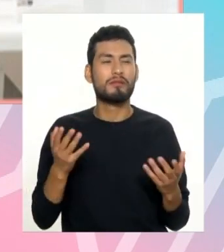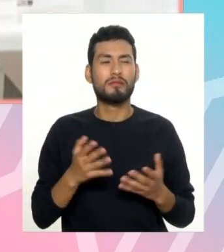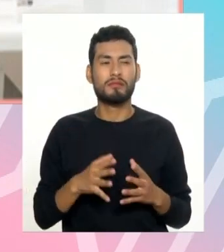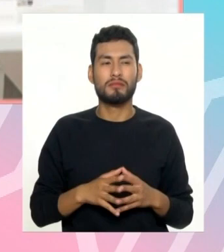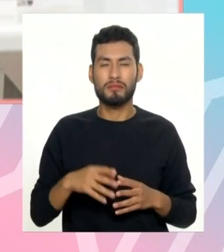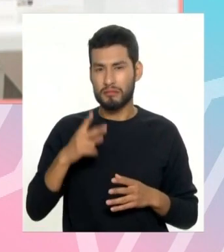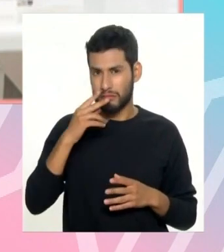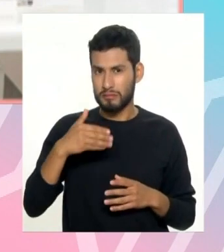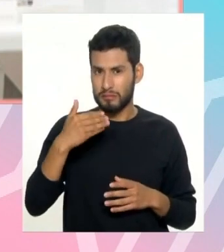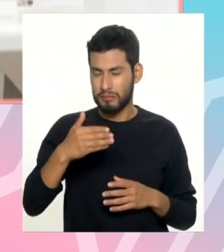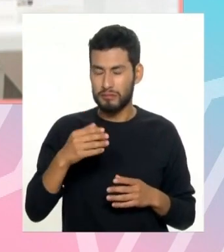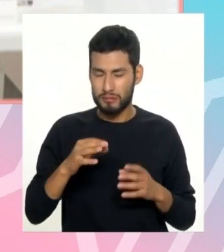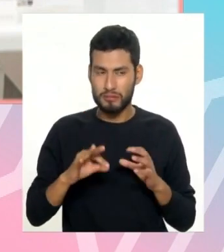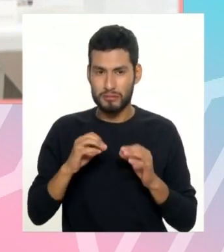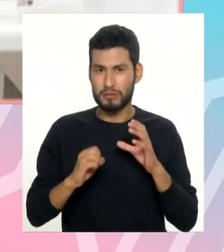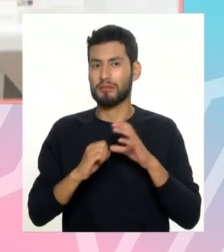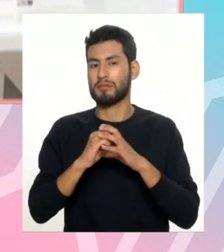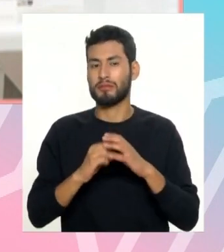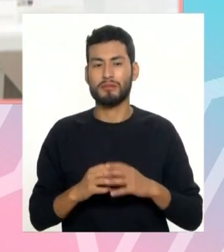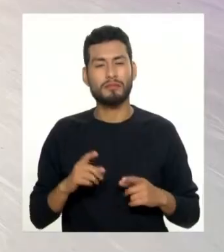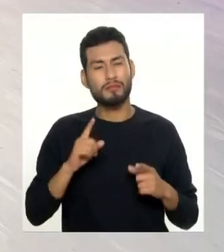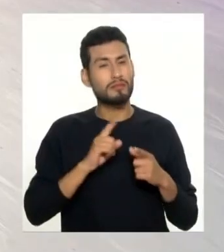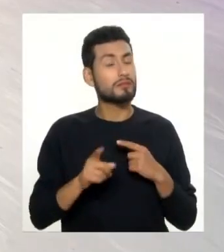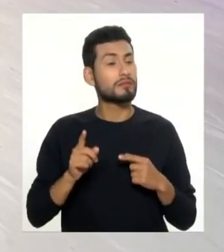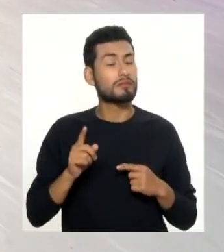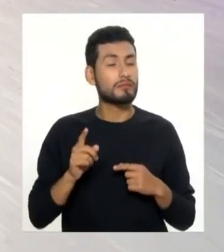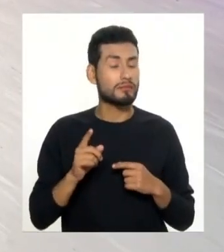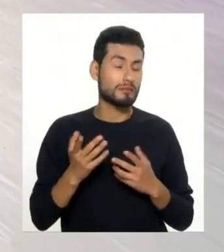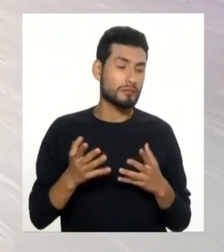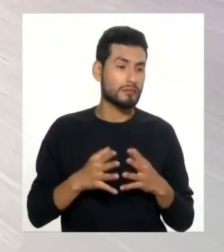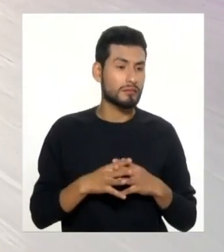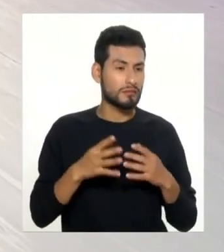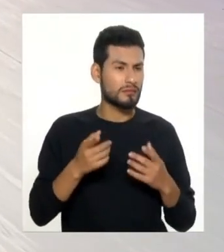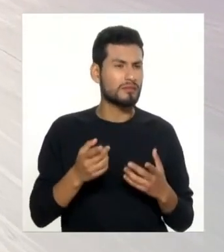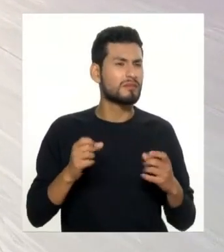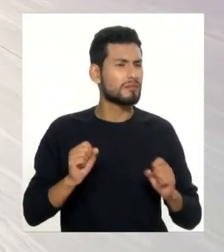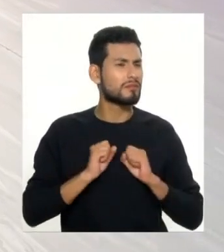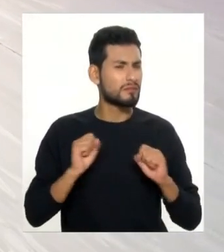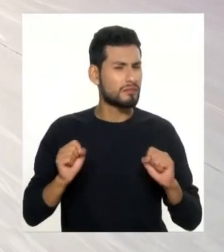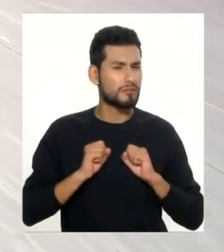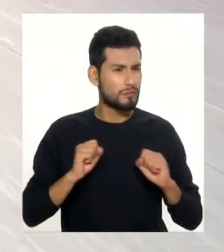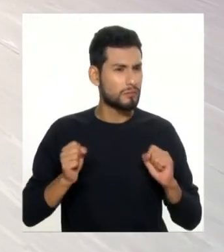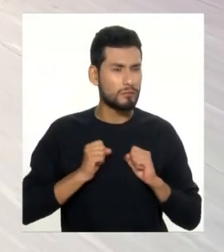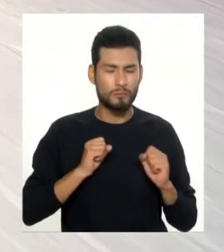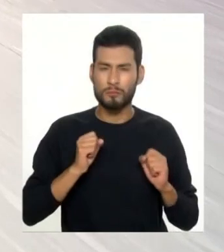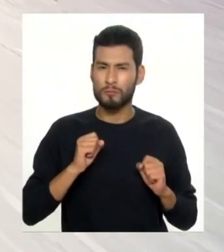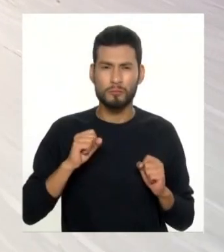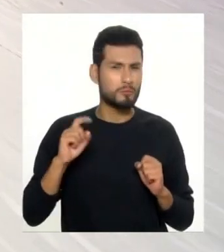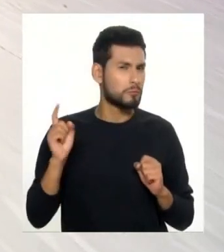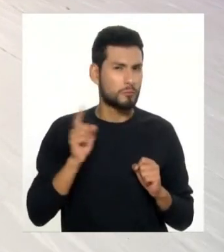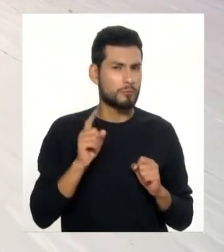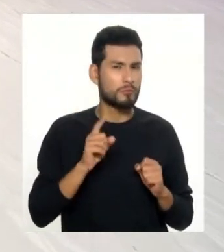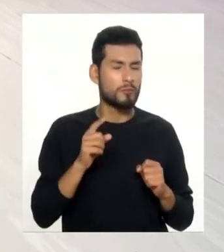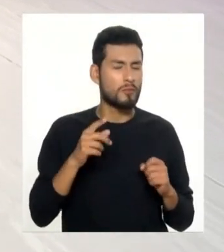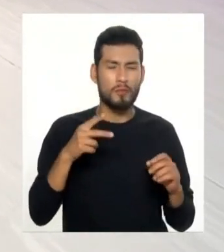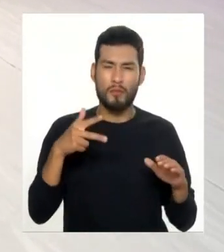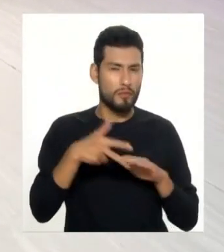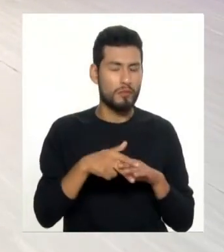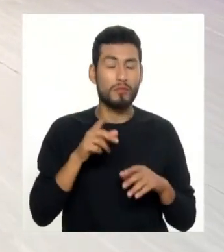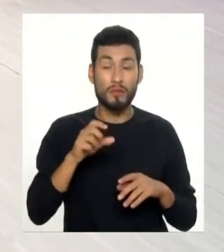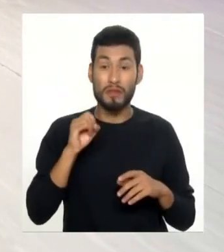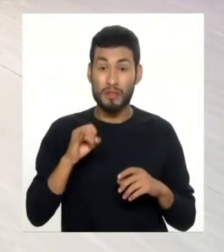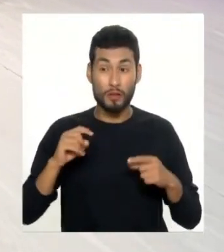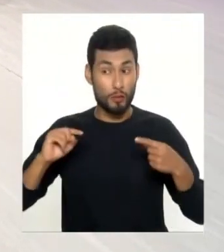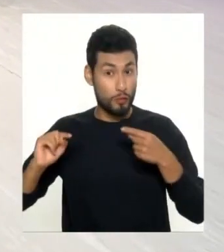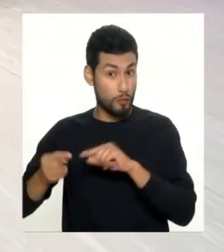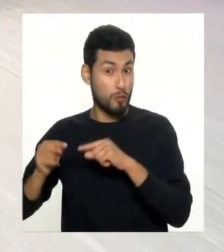de una hernia. Ahora, en realidad, el ejercicio no se contraindica. Solamente en crisis de dolor se